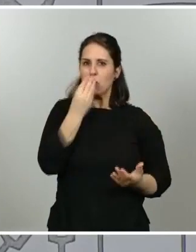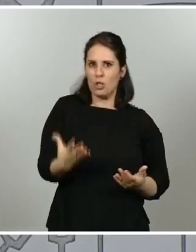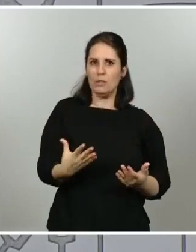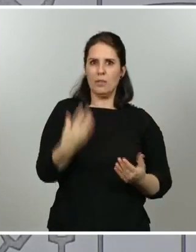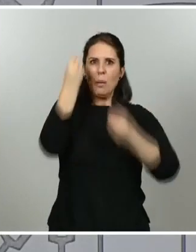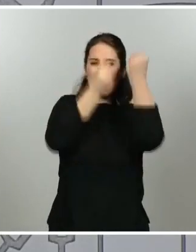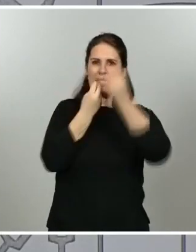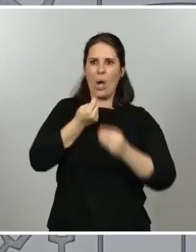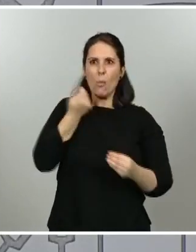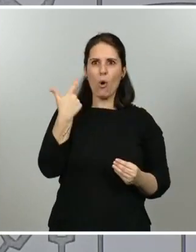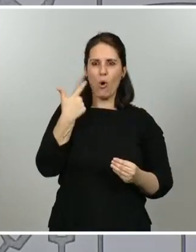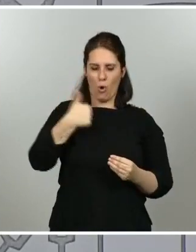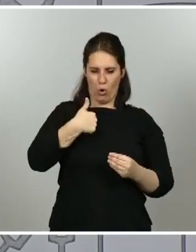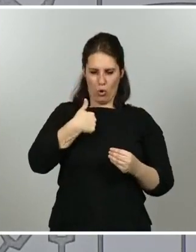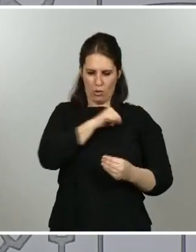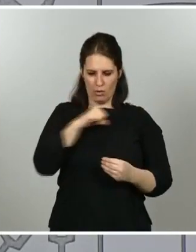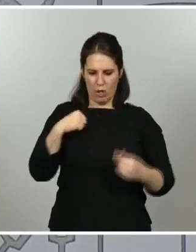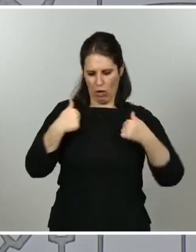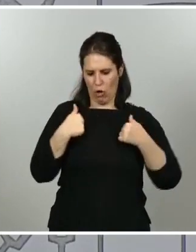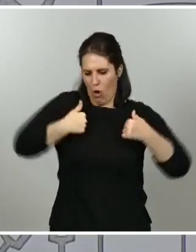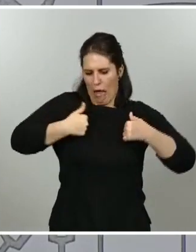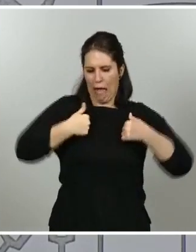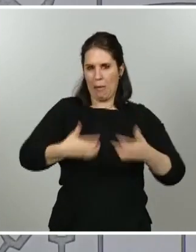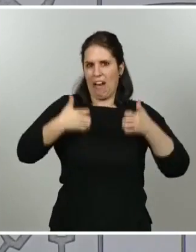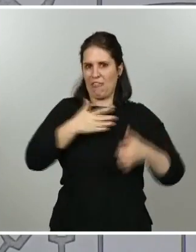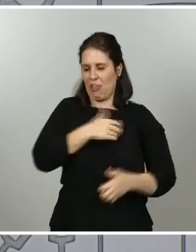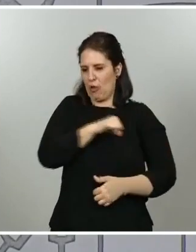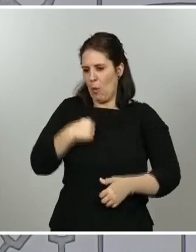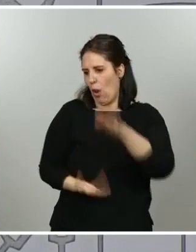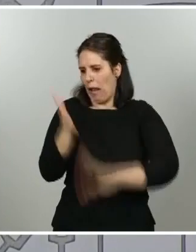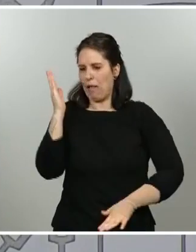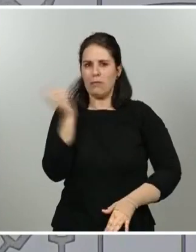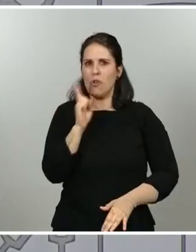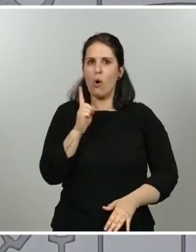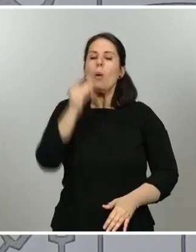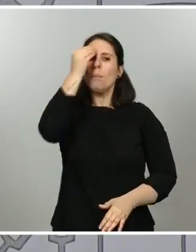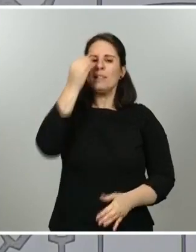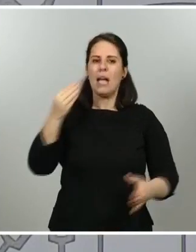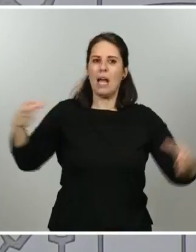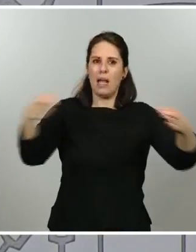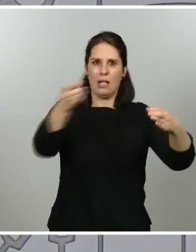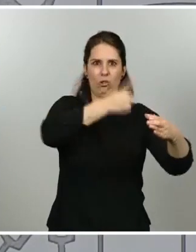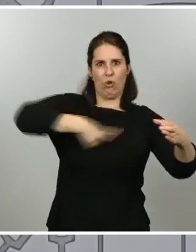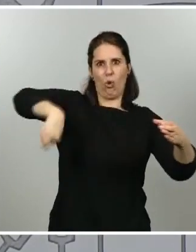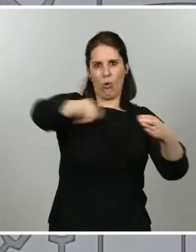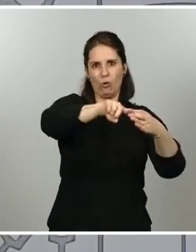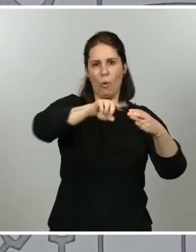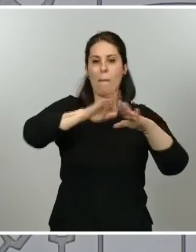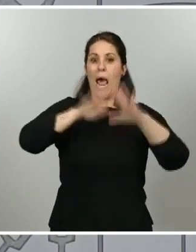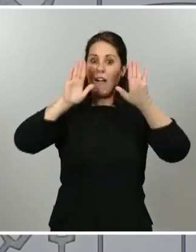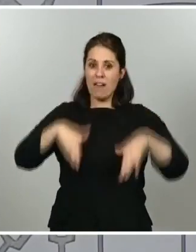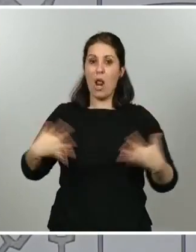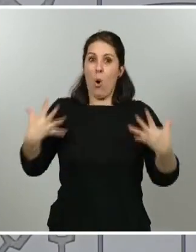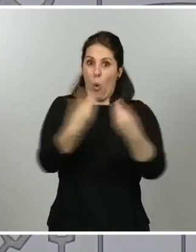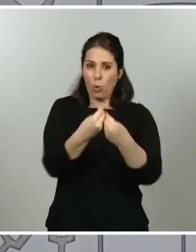la comunidad en lugar de en mi beneficio individual, entre todos podemos conseguir iniciar estas medidas de alivio de